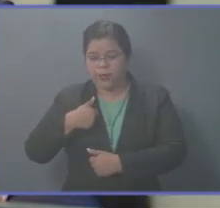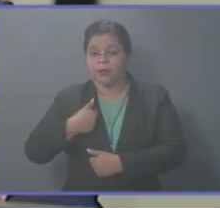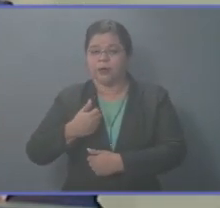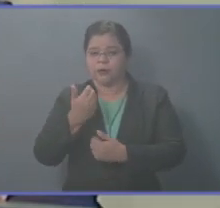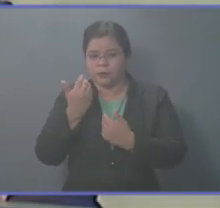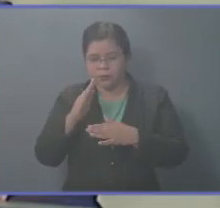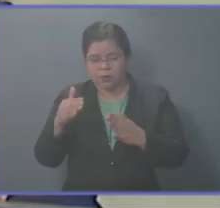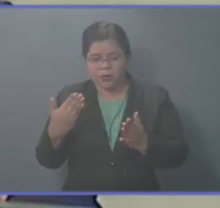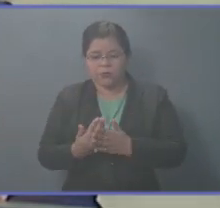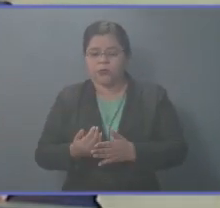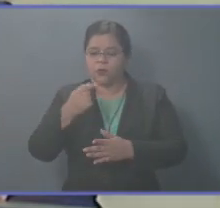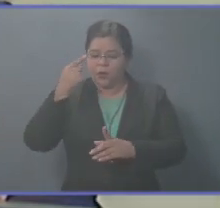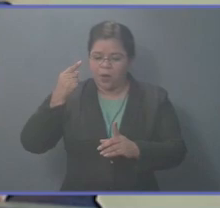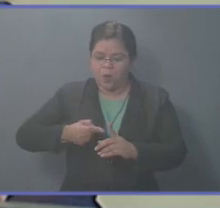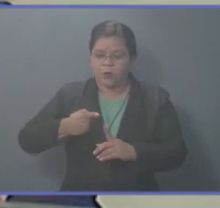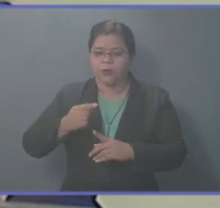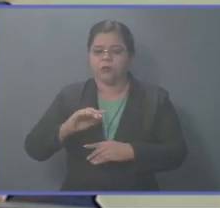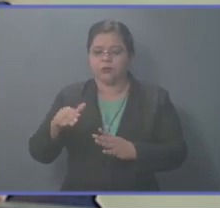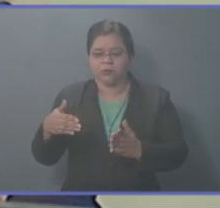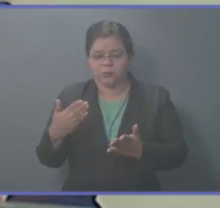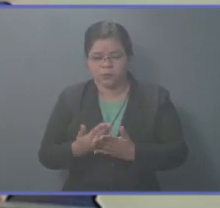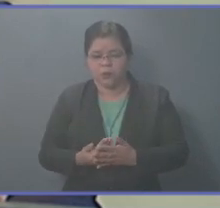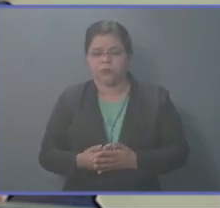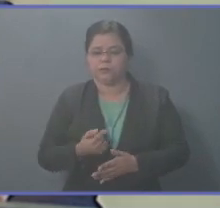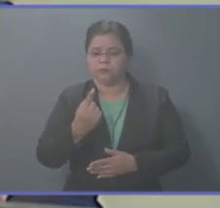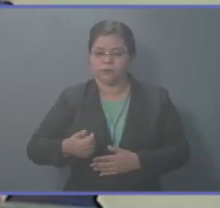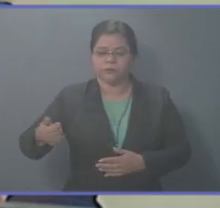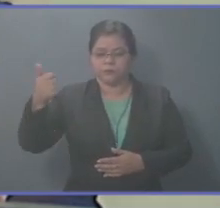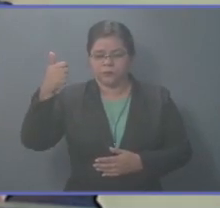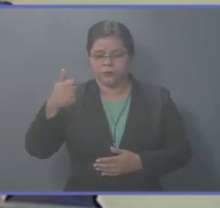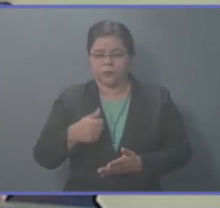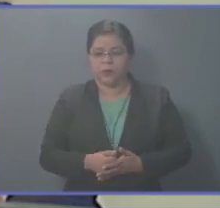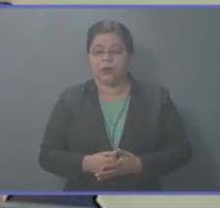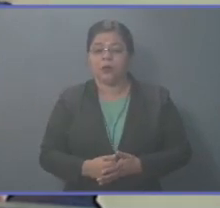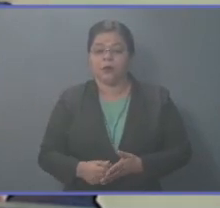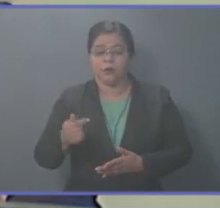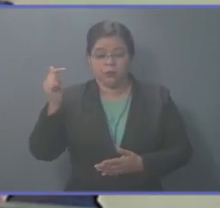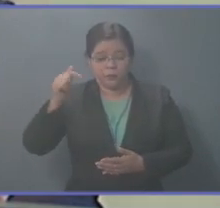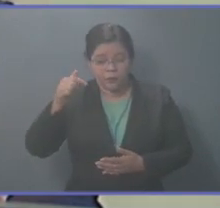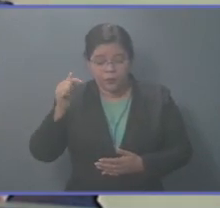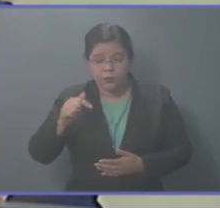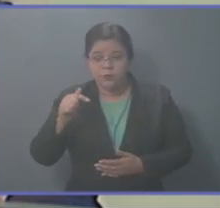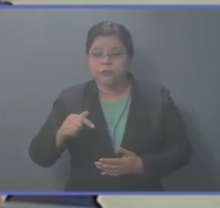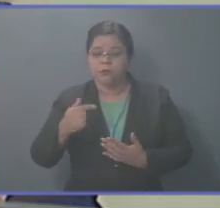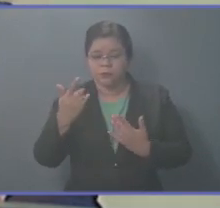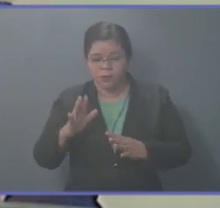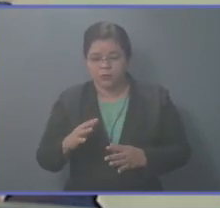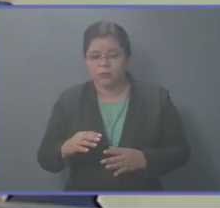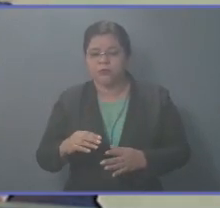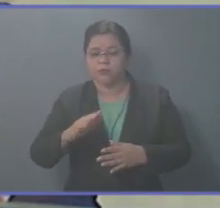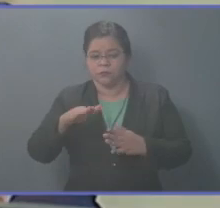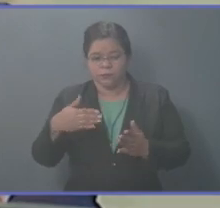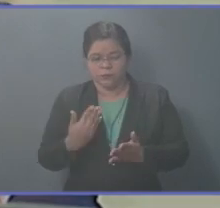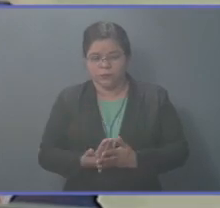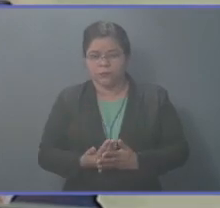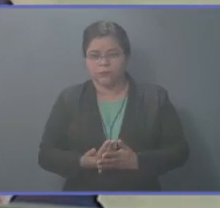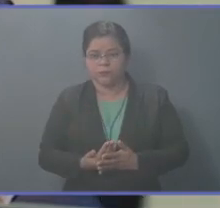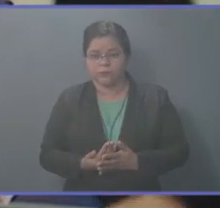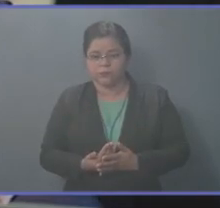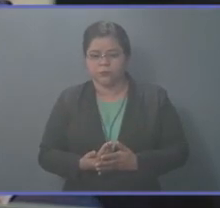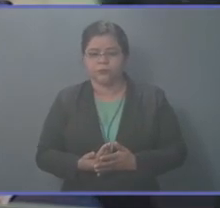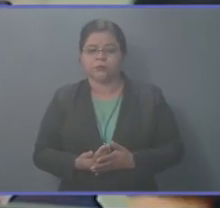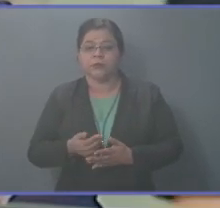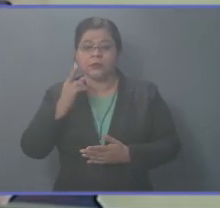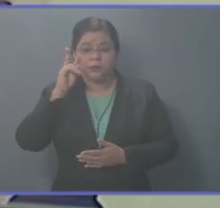integral de las órdenes y disposiciones demandadas de un superior, por lo que lleva implícita la noción jerárquica, es decir,